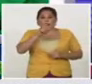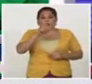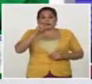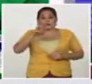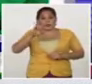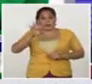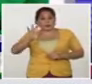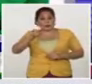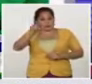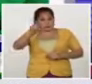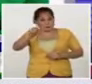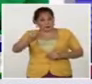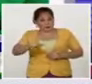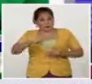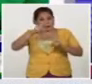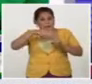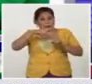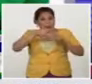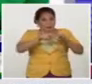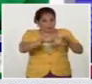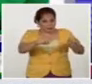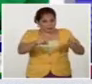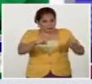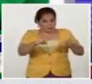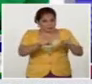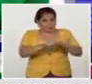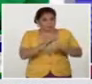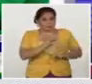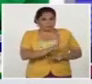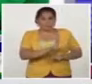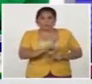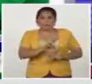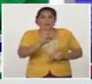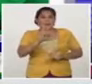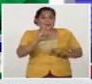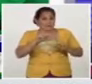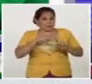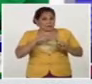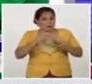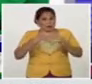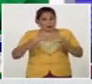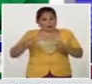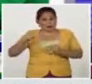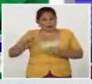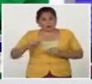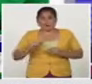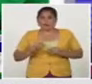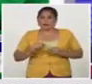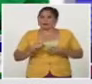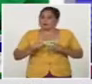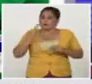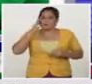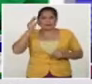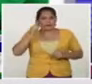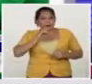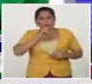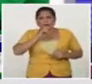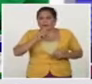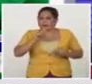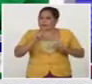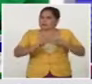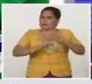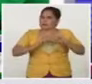138 pacientes en terapias intensivas, 3 incluso más, y expensa fundamentalmente del incremento en